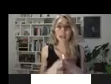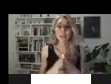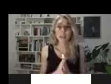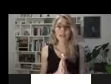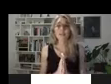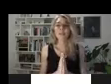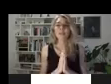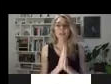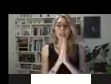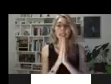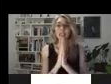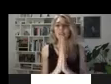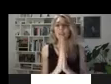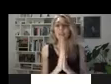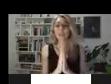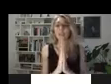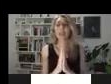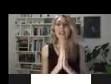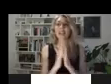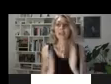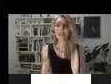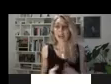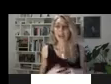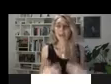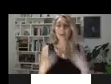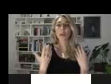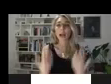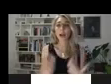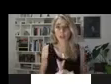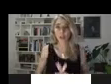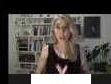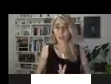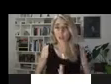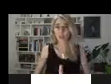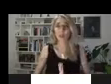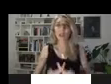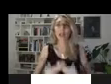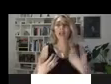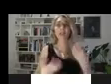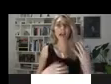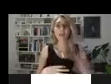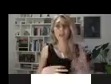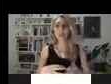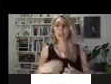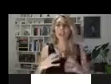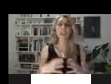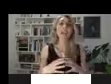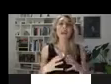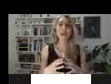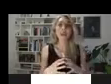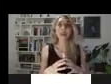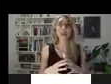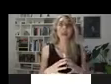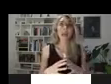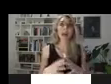ahí también tratemos de identificar las condiciones de producción en las que estamos y